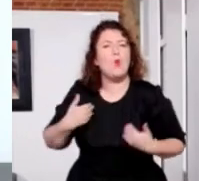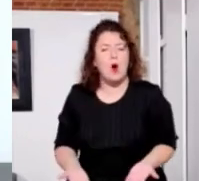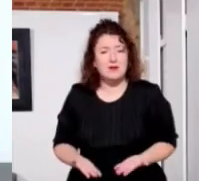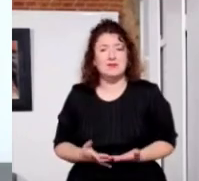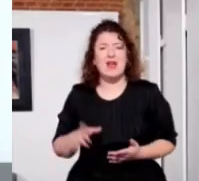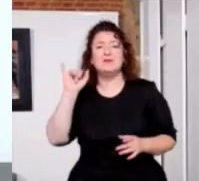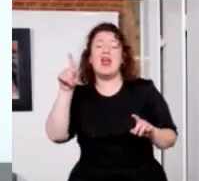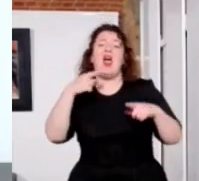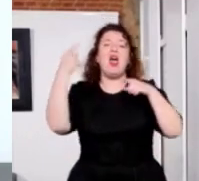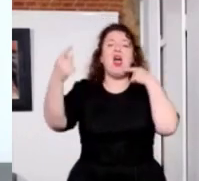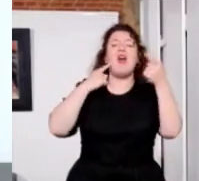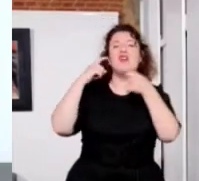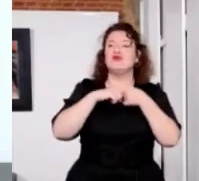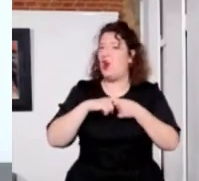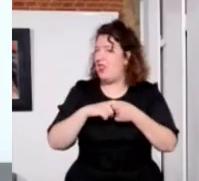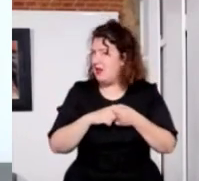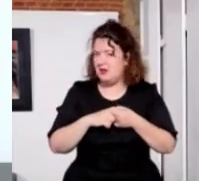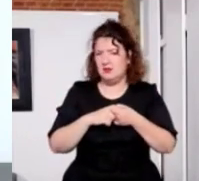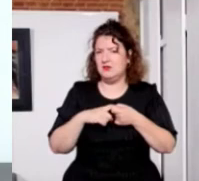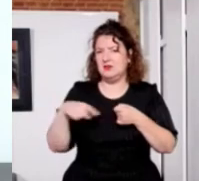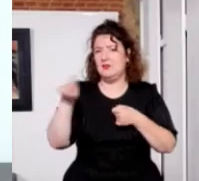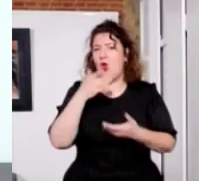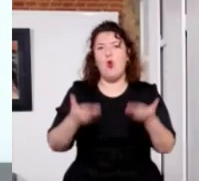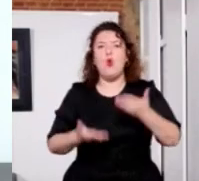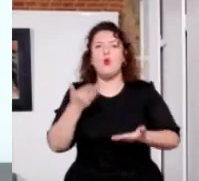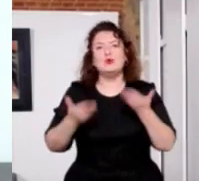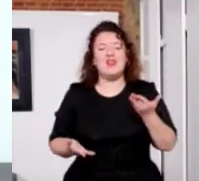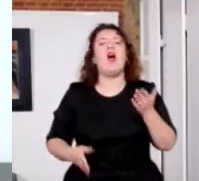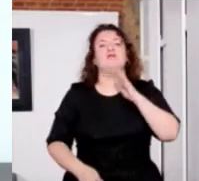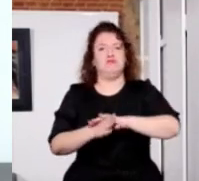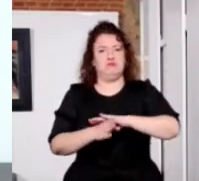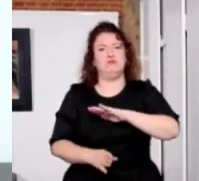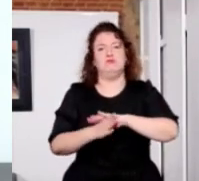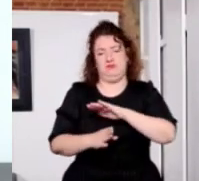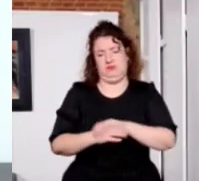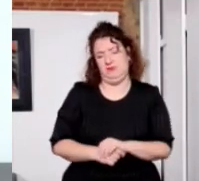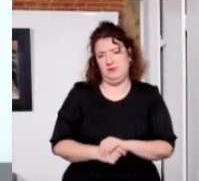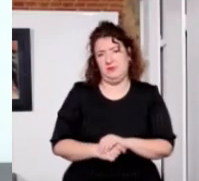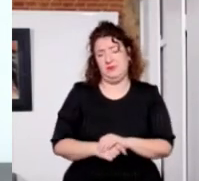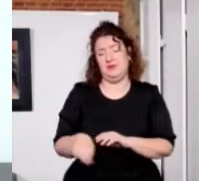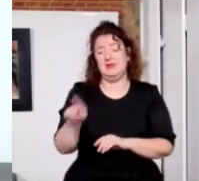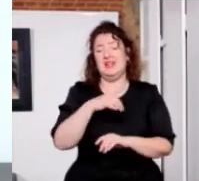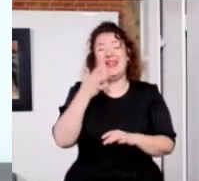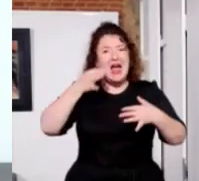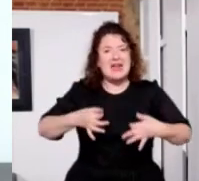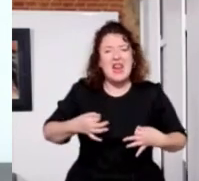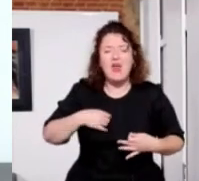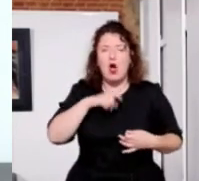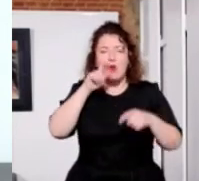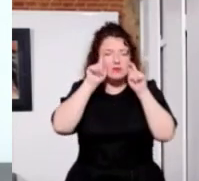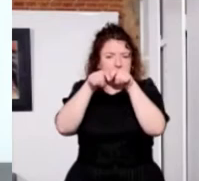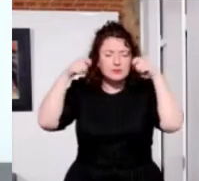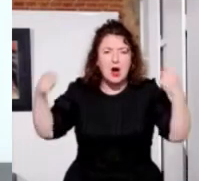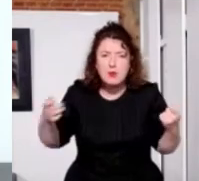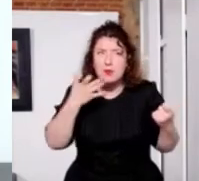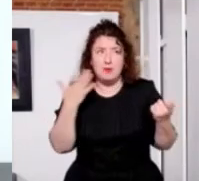solidarios, estamos legitimando la injusticia. Desvelar la realidad para que un